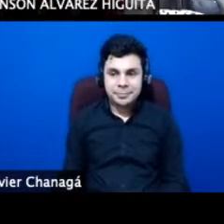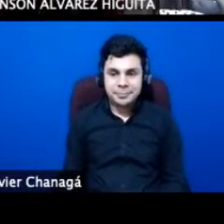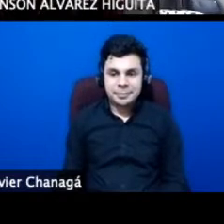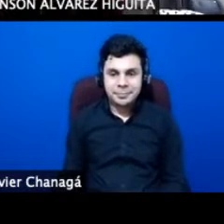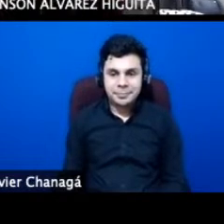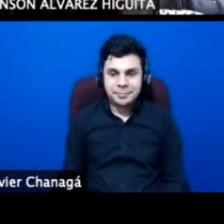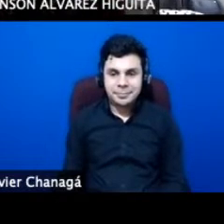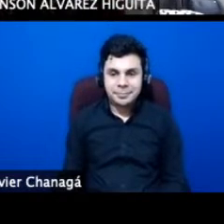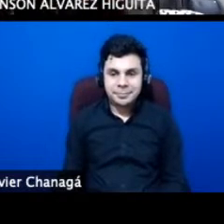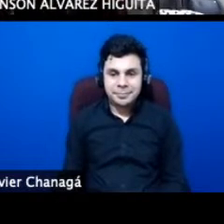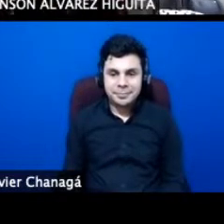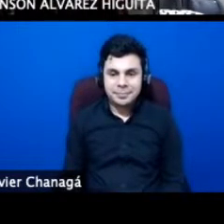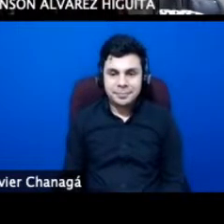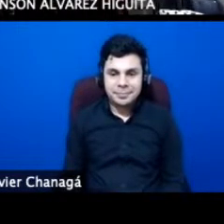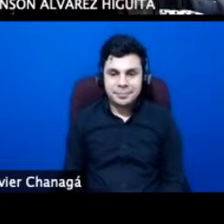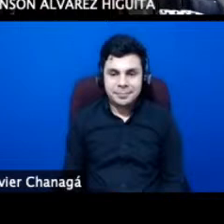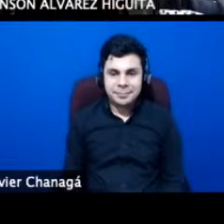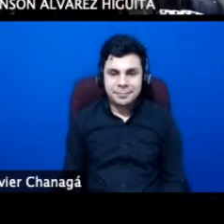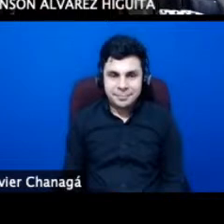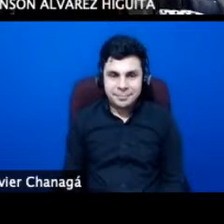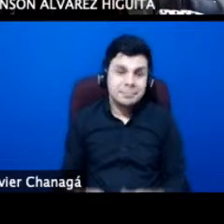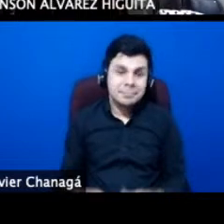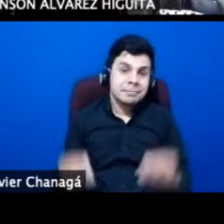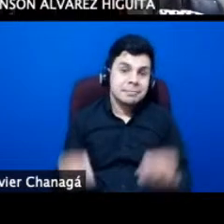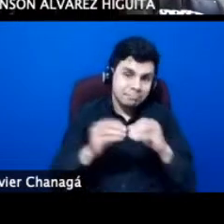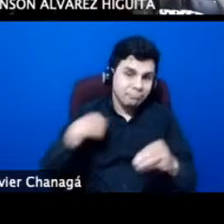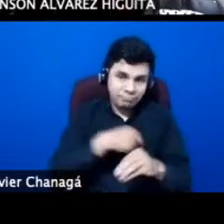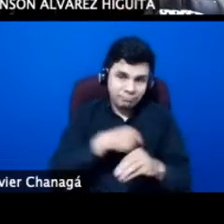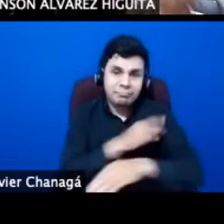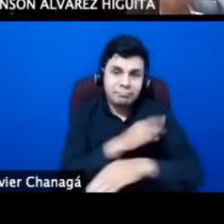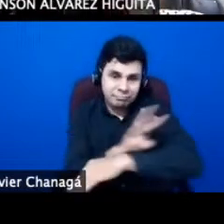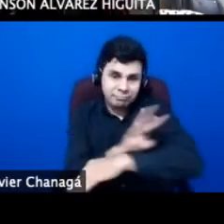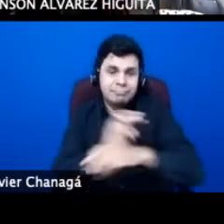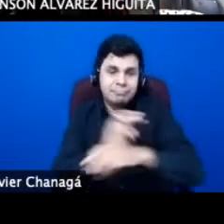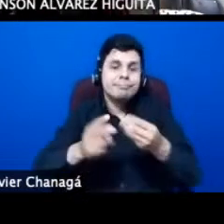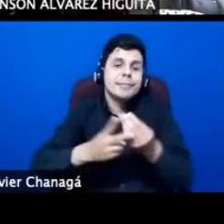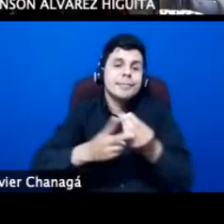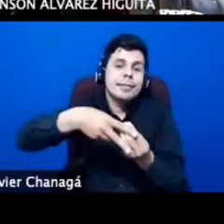y por los talleres que hacemos, pues solo los podemos hacer en línea, como ya lo han dicho antes.